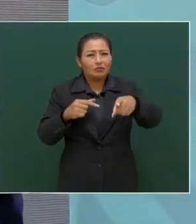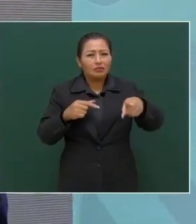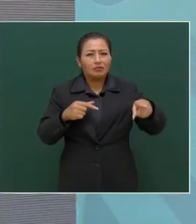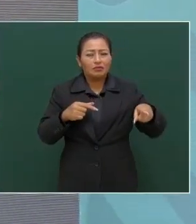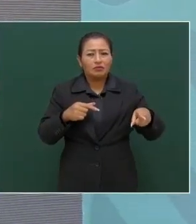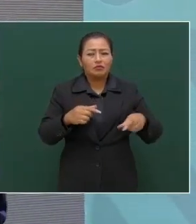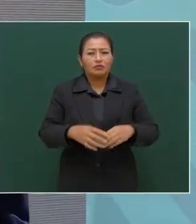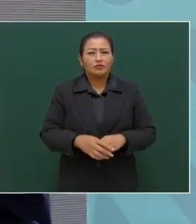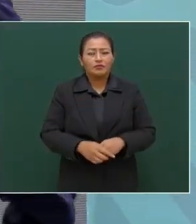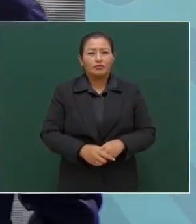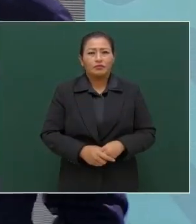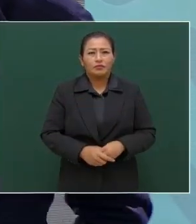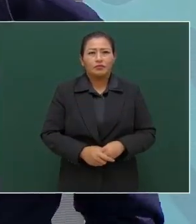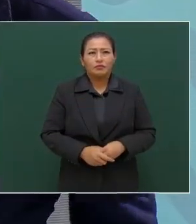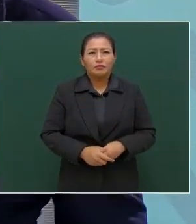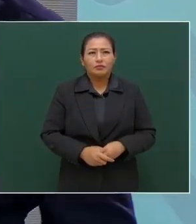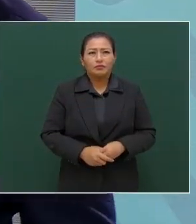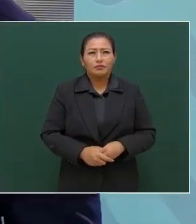de